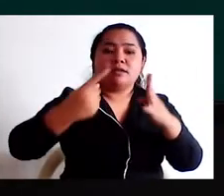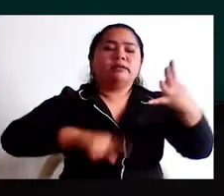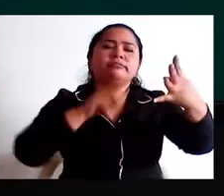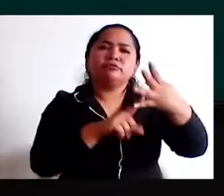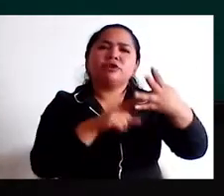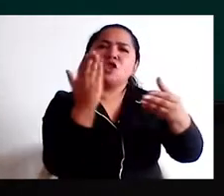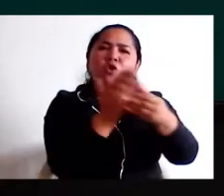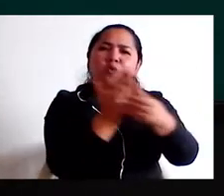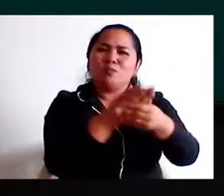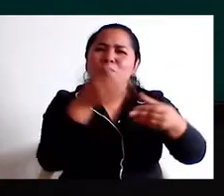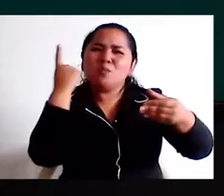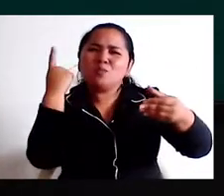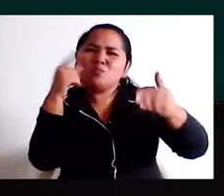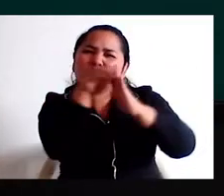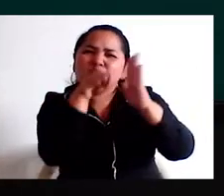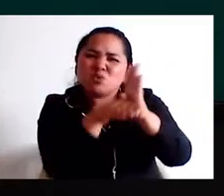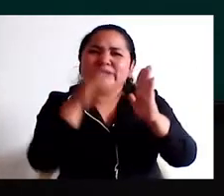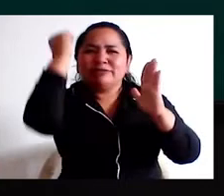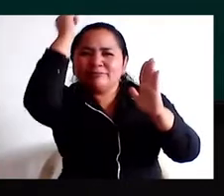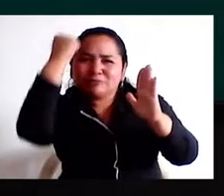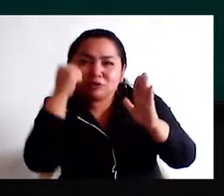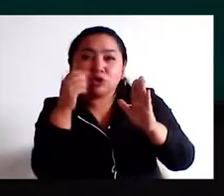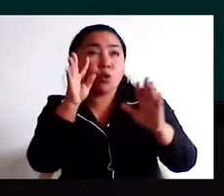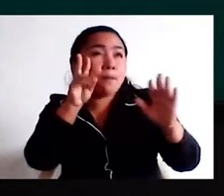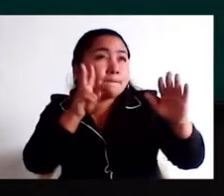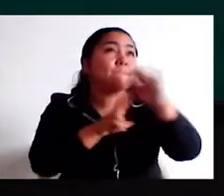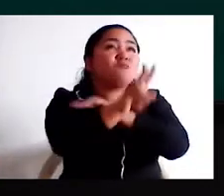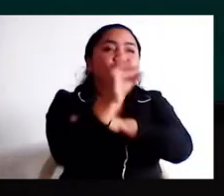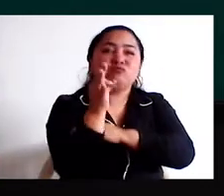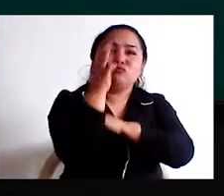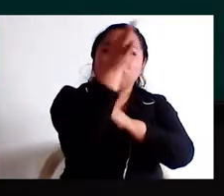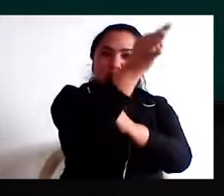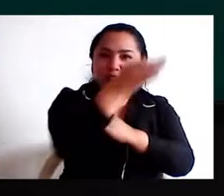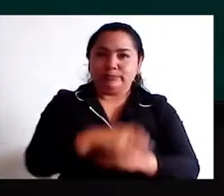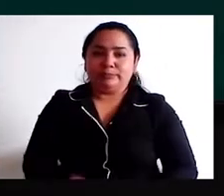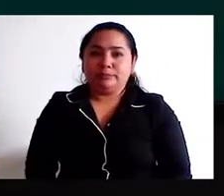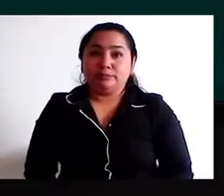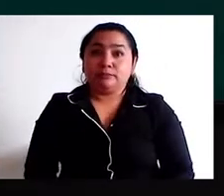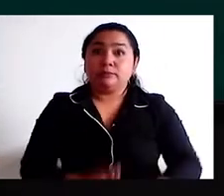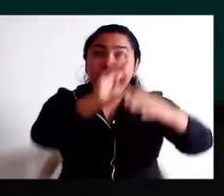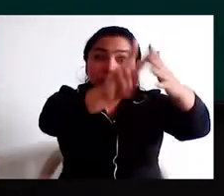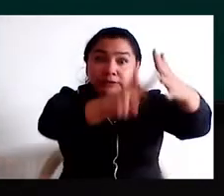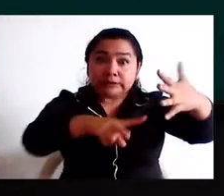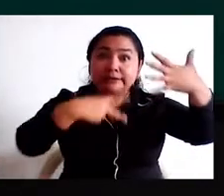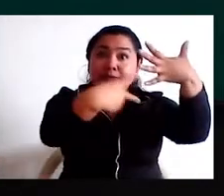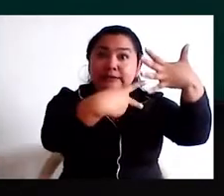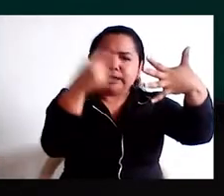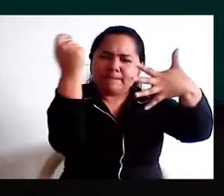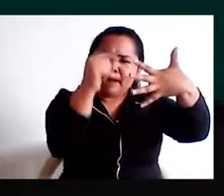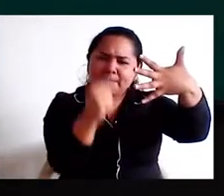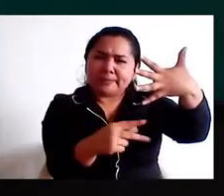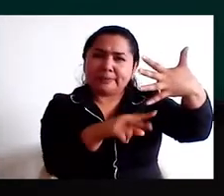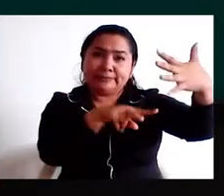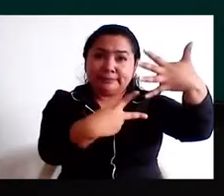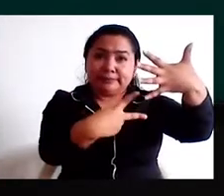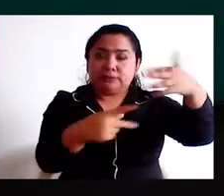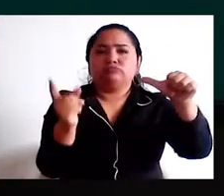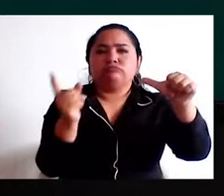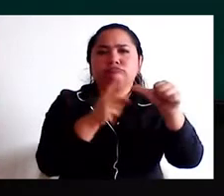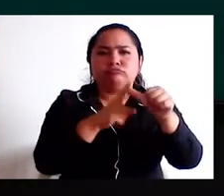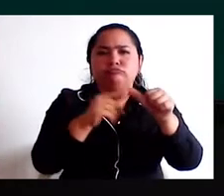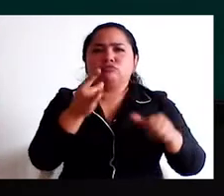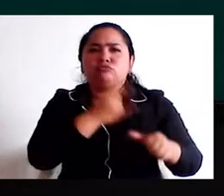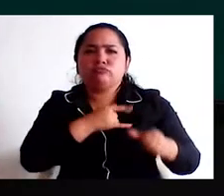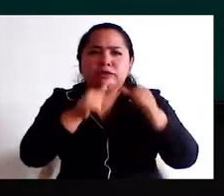general y el documento políticas de docencia una visión de futuro tenemos siete grandes dimensiones en mi programa de